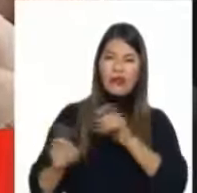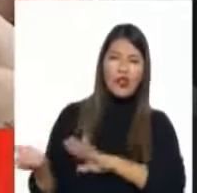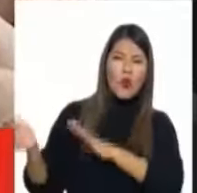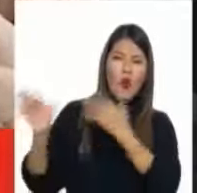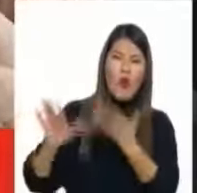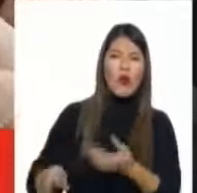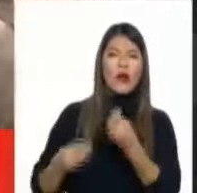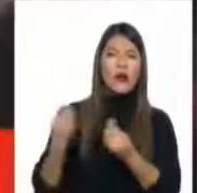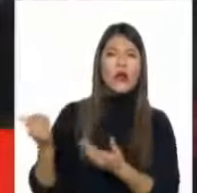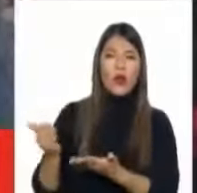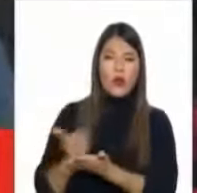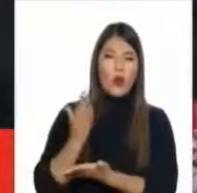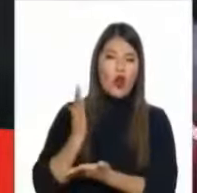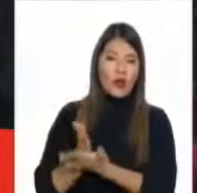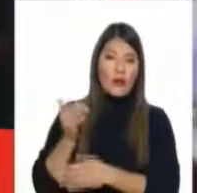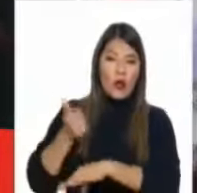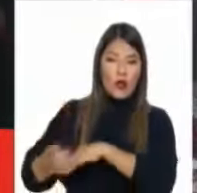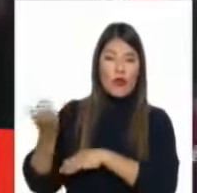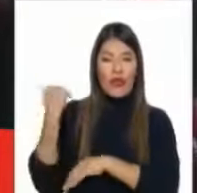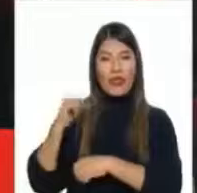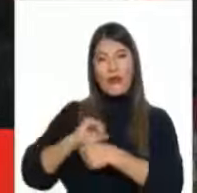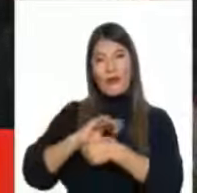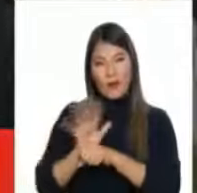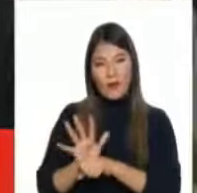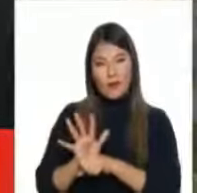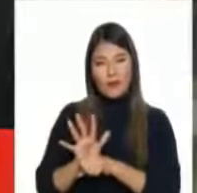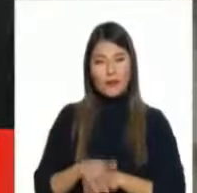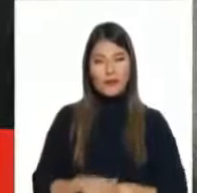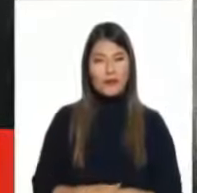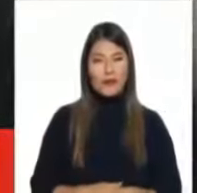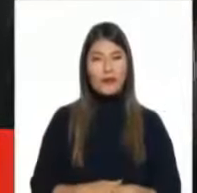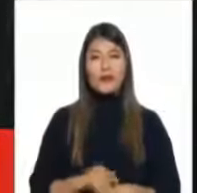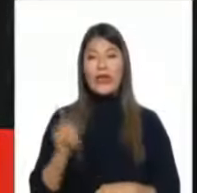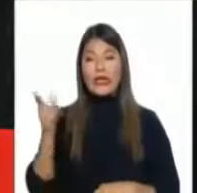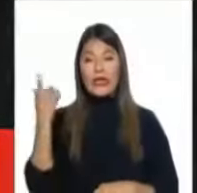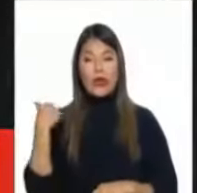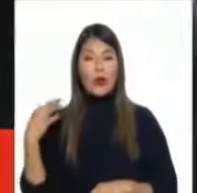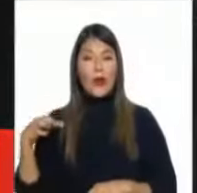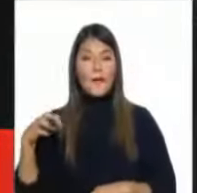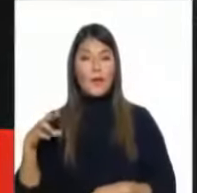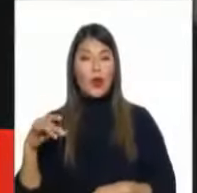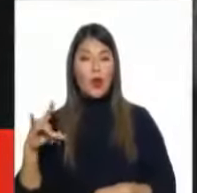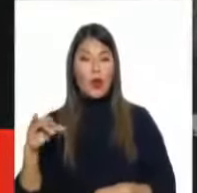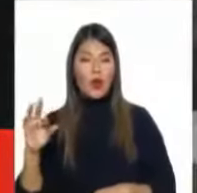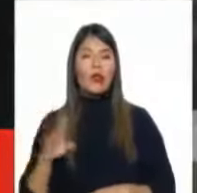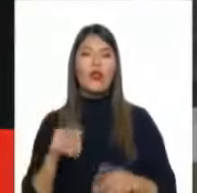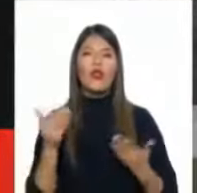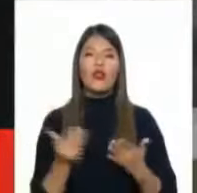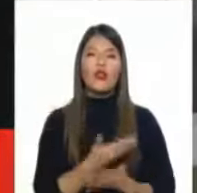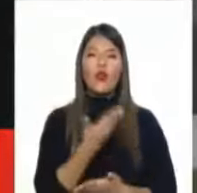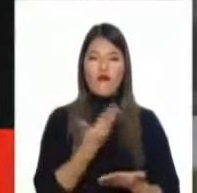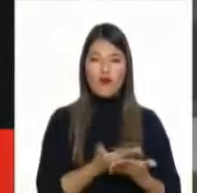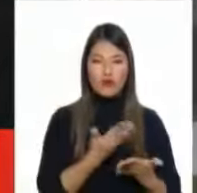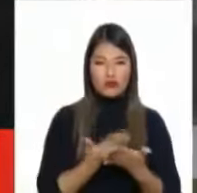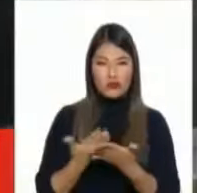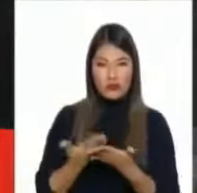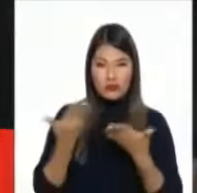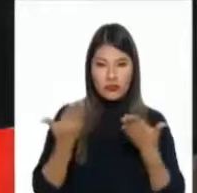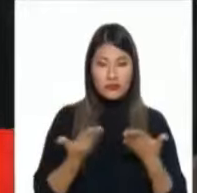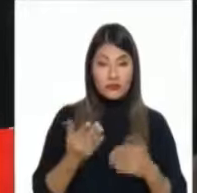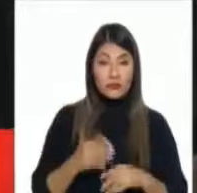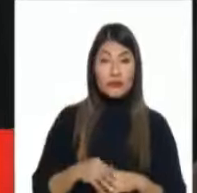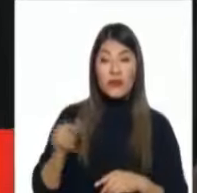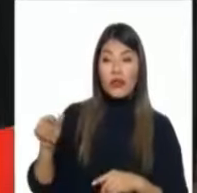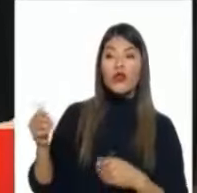a consecuencia del COVID. Caro Ajulca Quispe informó que la Procuraduría encontró nuevos elementos de convicción.